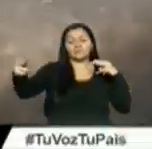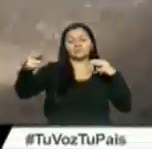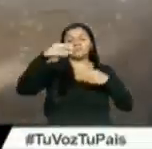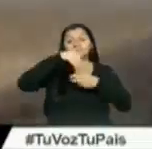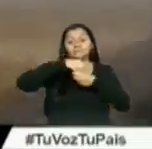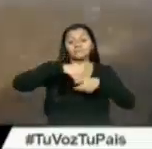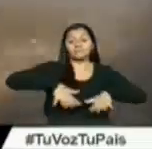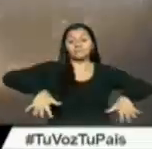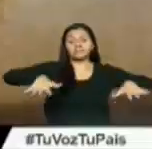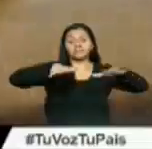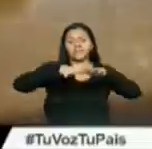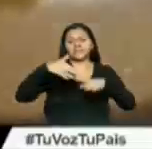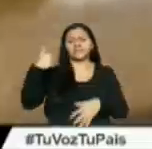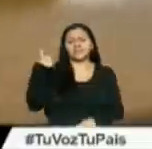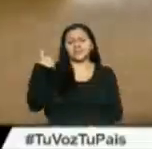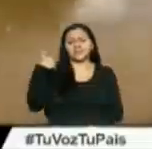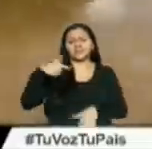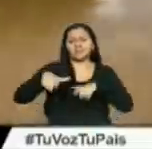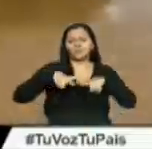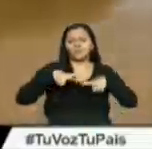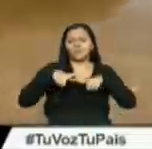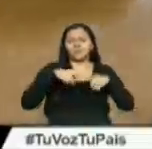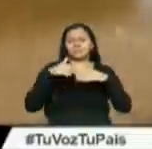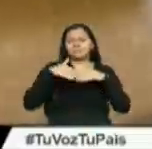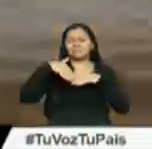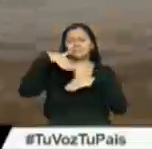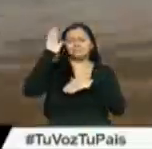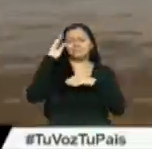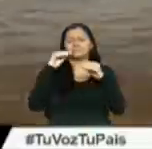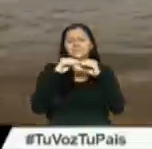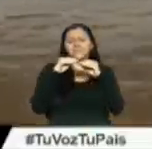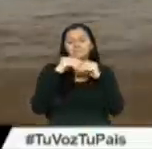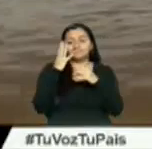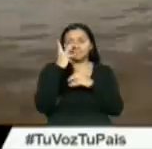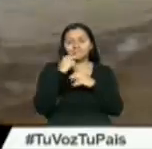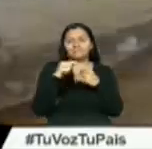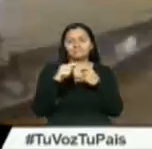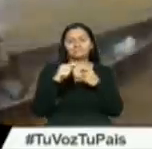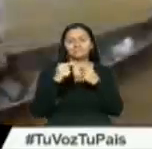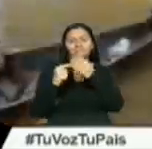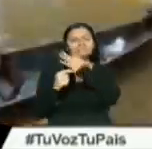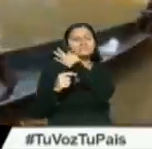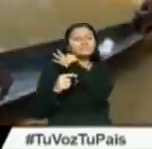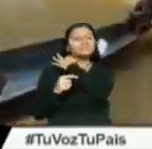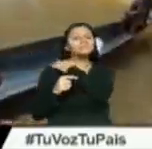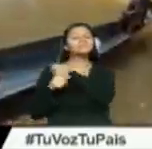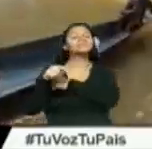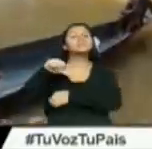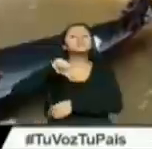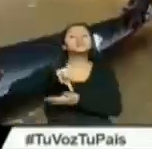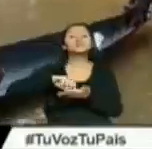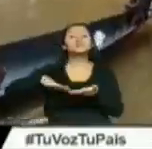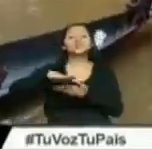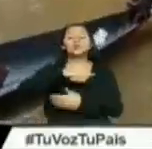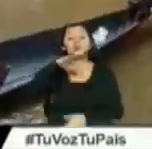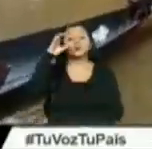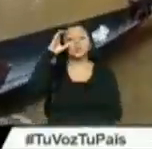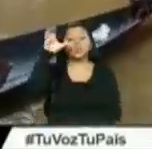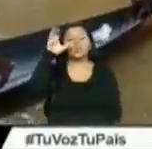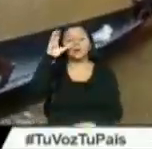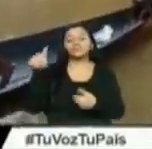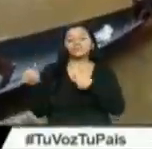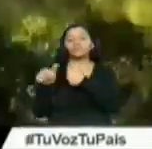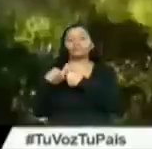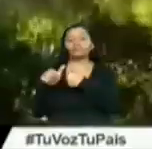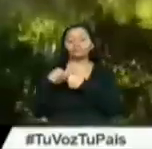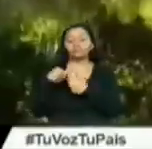área encontramos uno de esos lugares que son increíbles de imaginar. Desde la ciudad de El Coca, en la vecina